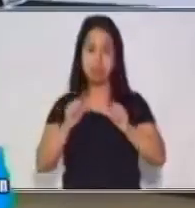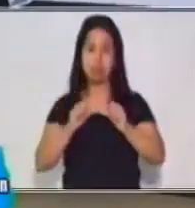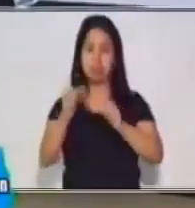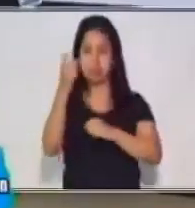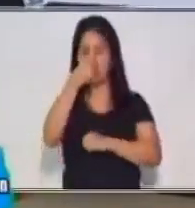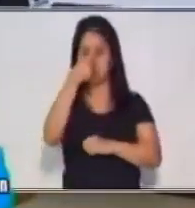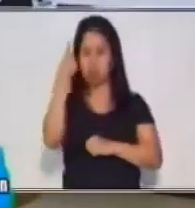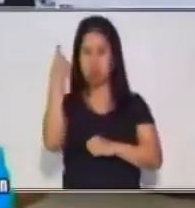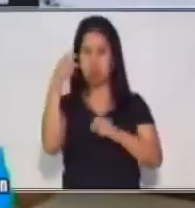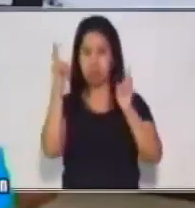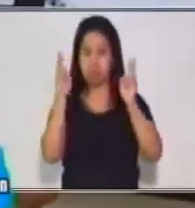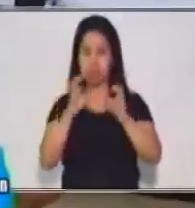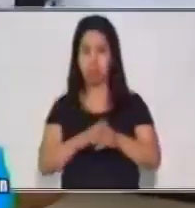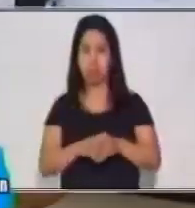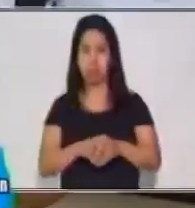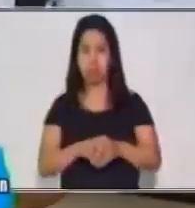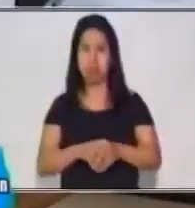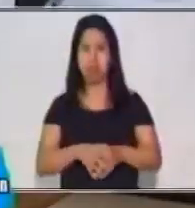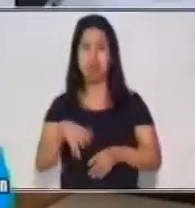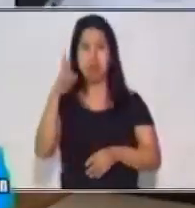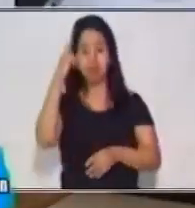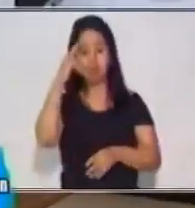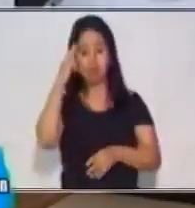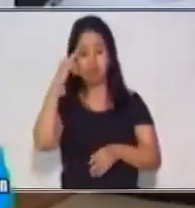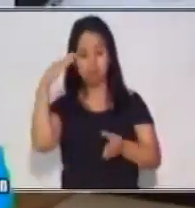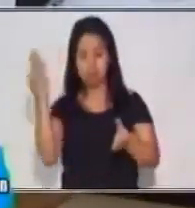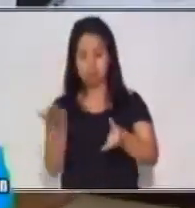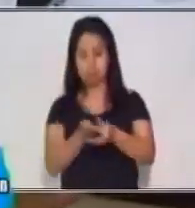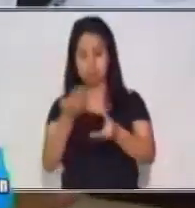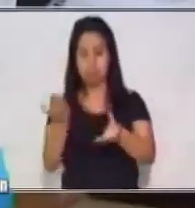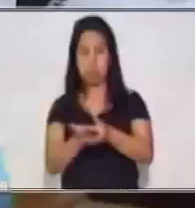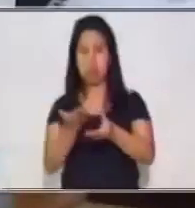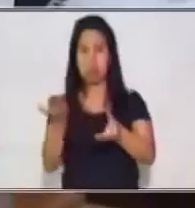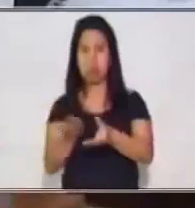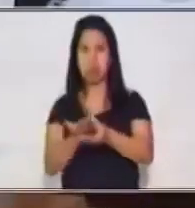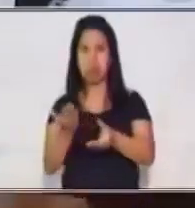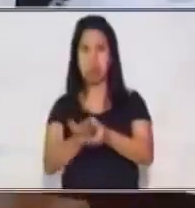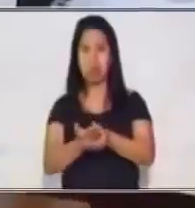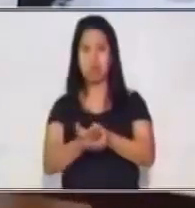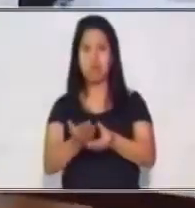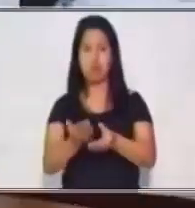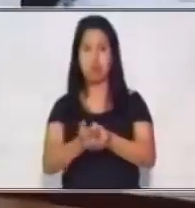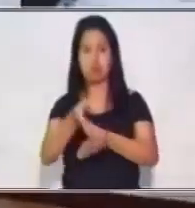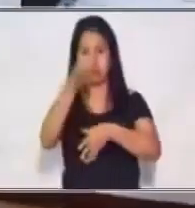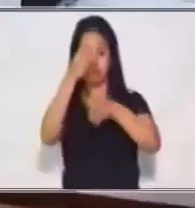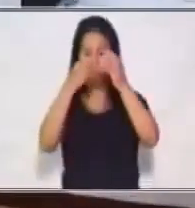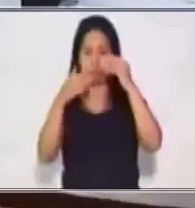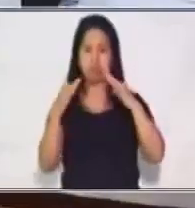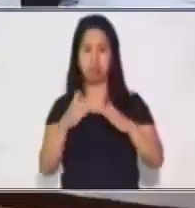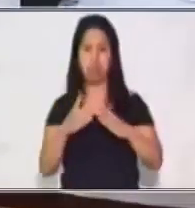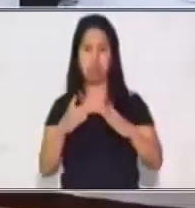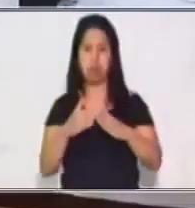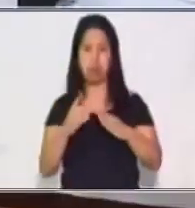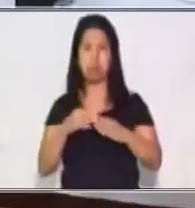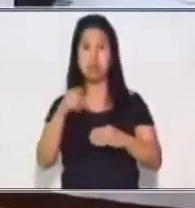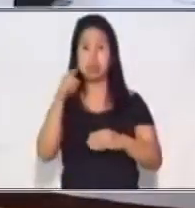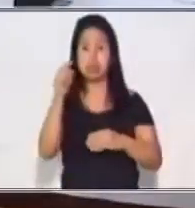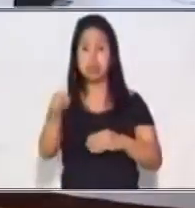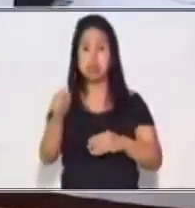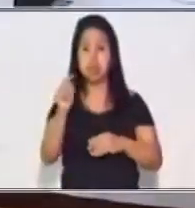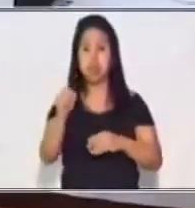Es importante que sigas practicando, que busques ejercicios que se relacionen a problemas de